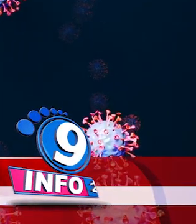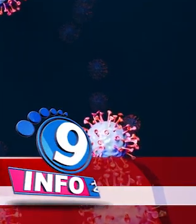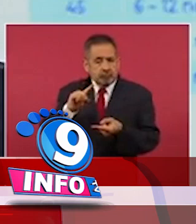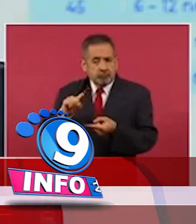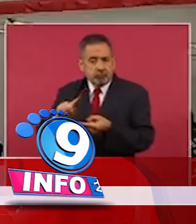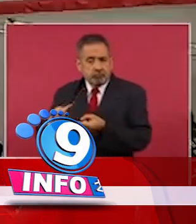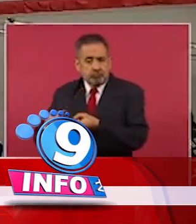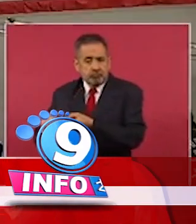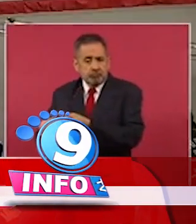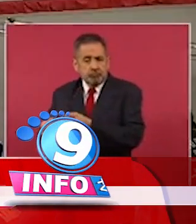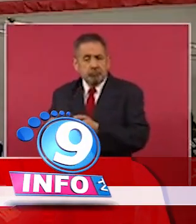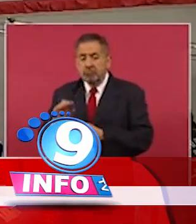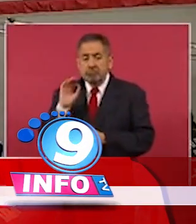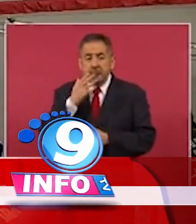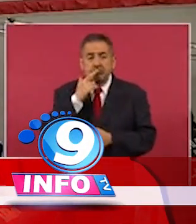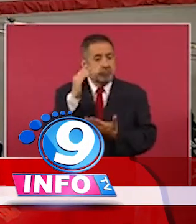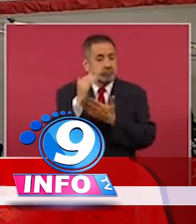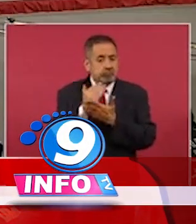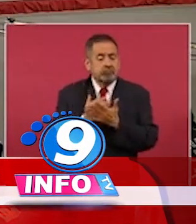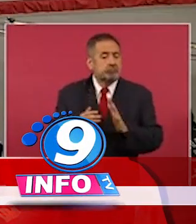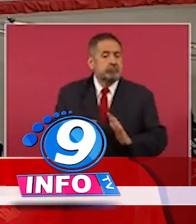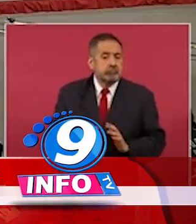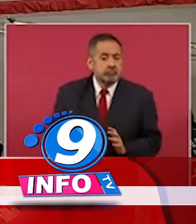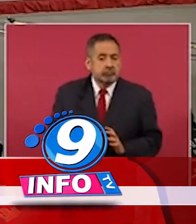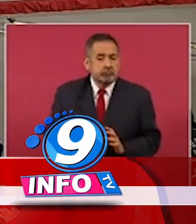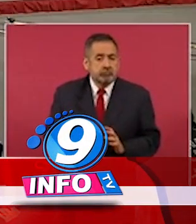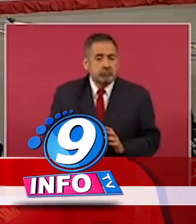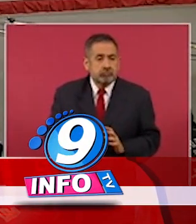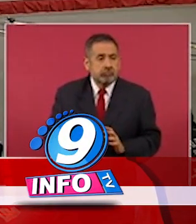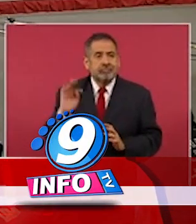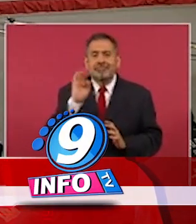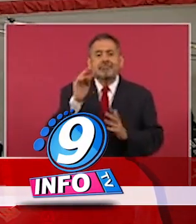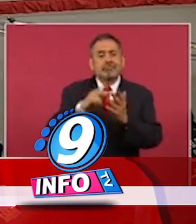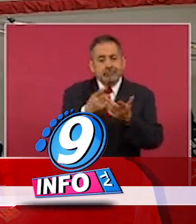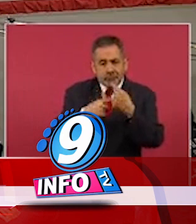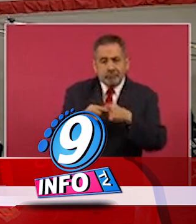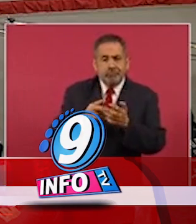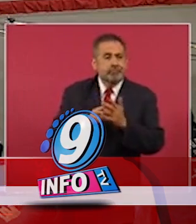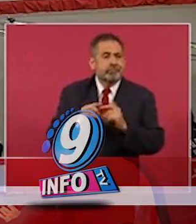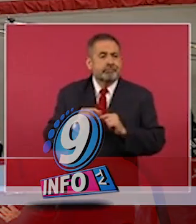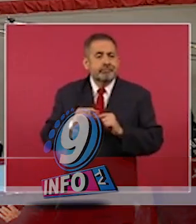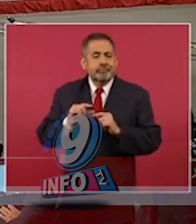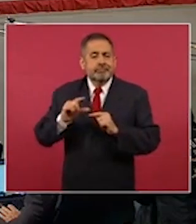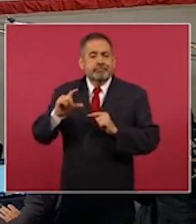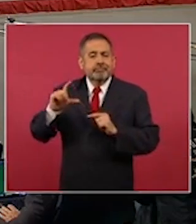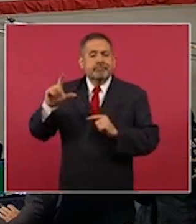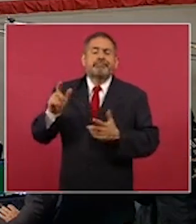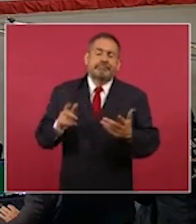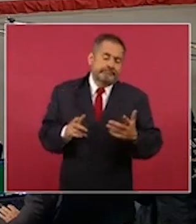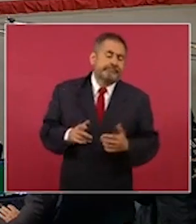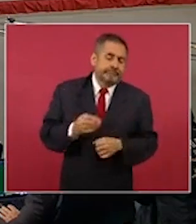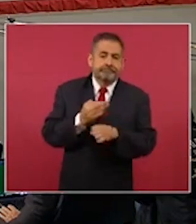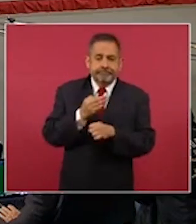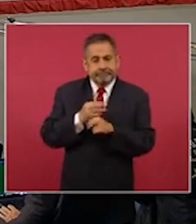en general es de 38 años las primeras 10 entidades que acumulan el mayor número de casos son Ciudad de México estado